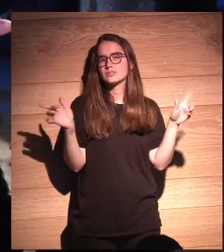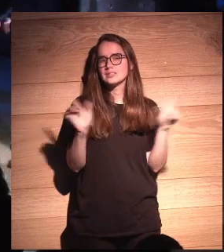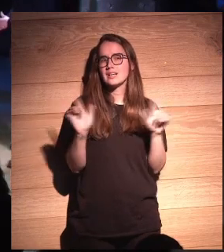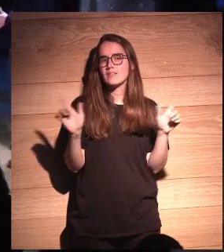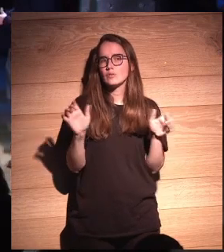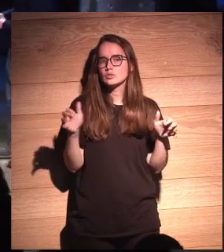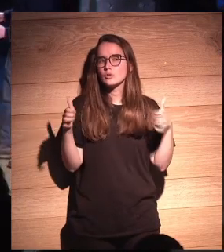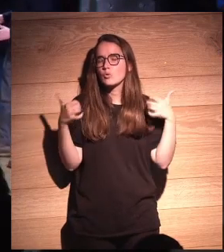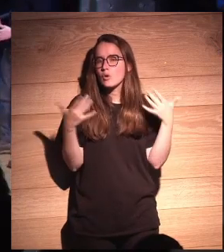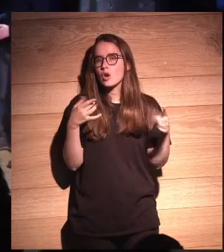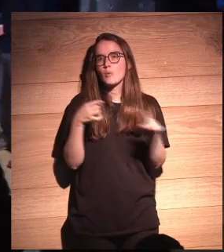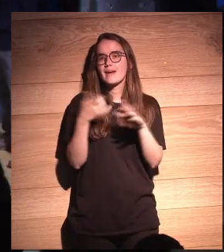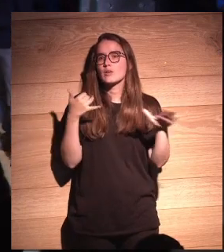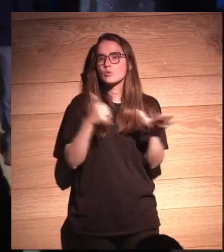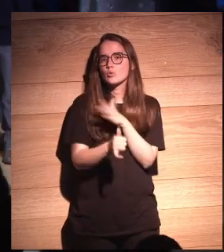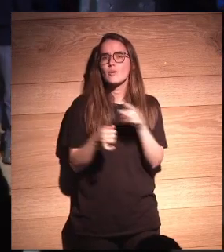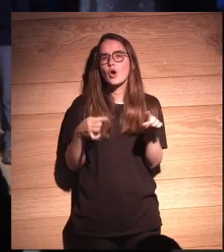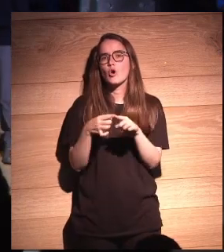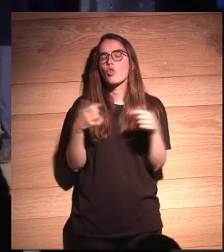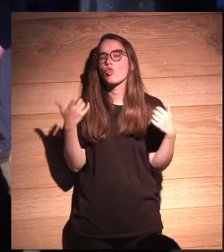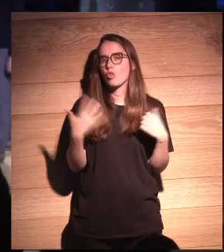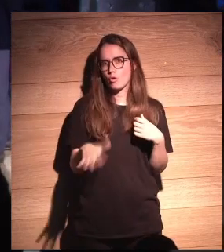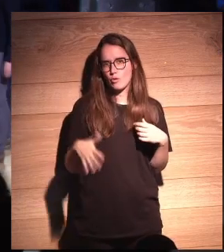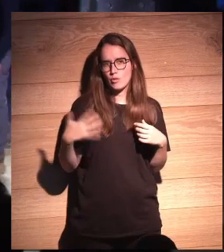televisión o siendo para YouTube y demás.